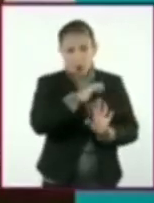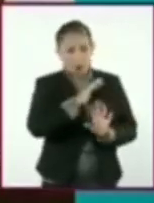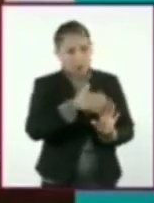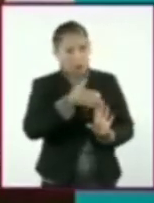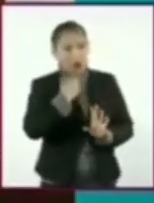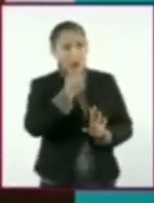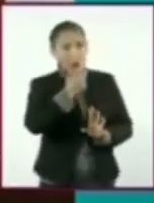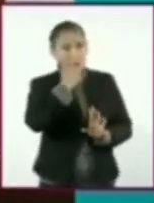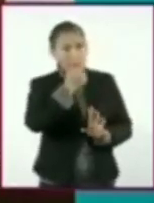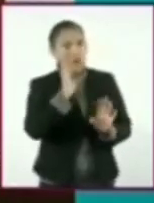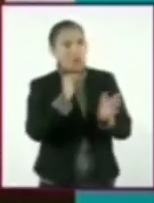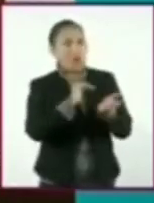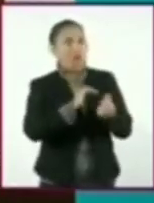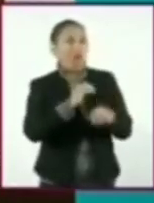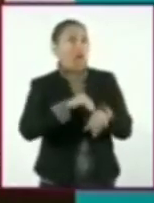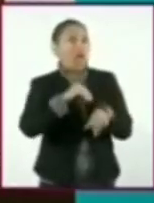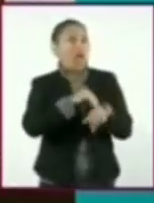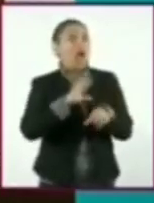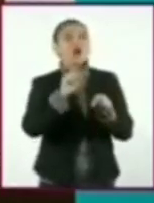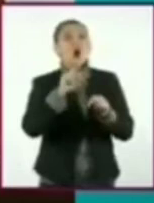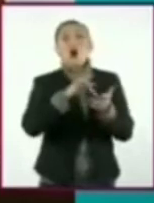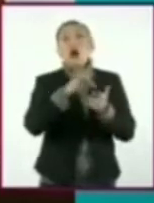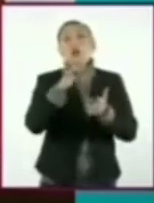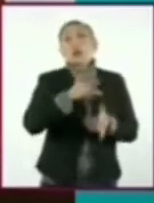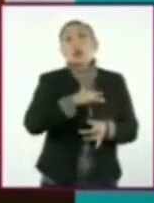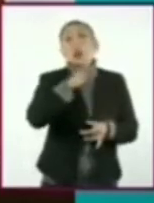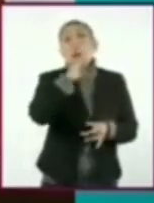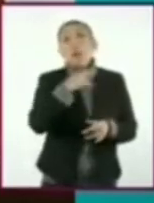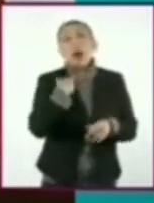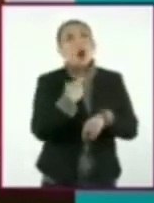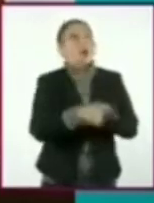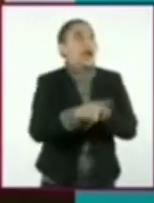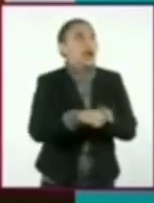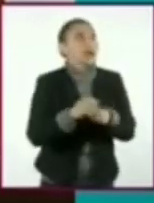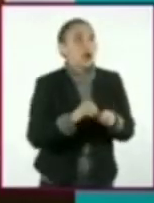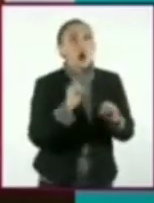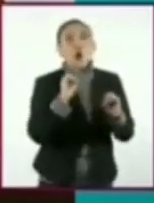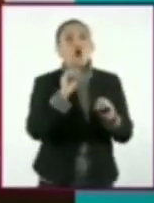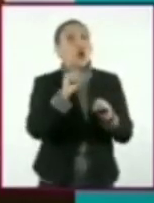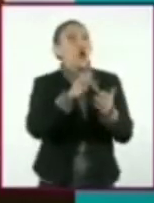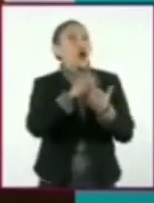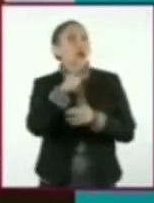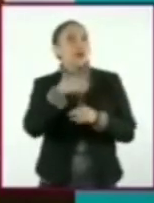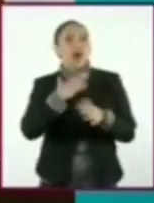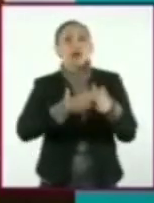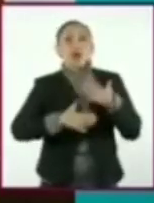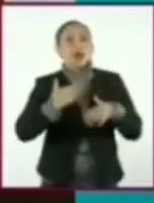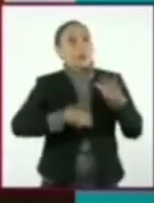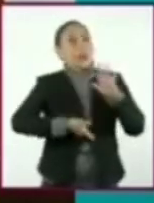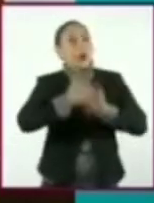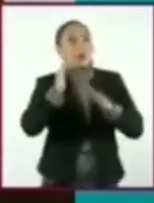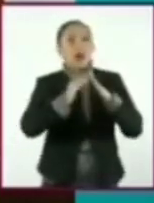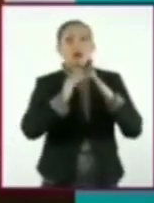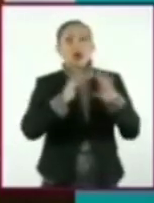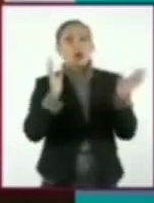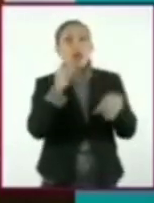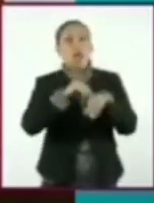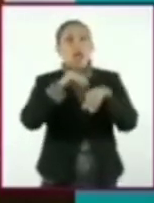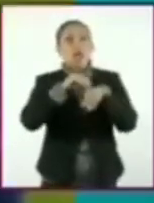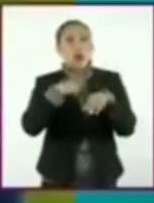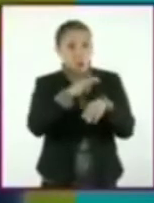tomando antibiótico. No, gracias, porque me siento mal, me hace daño. No, gracias, porque estoy cansado y ya me tengo que ir a mi casa. O sea, de